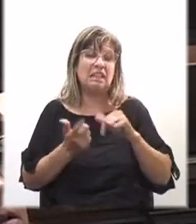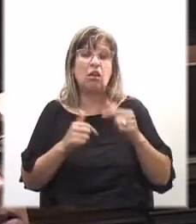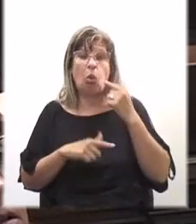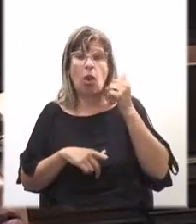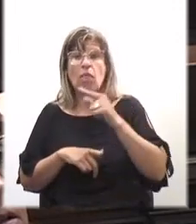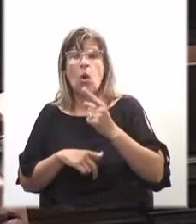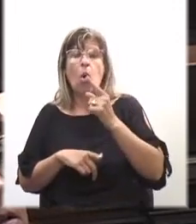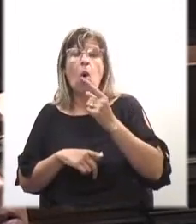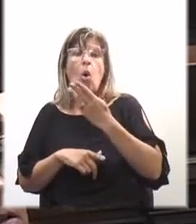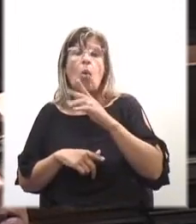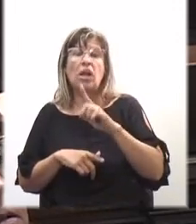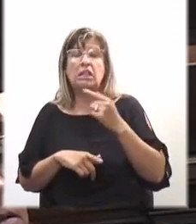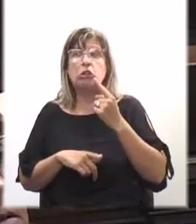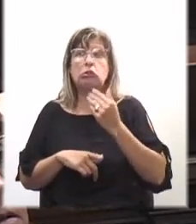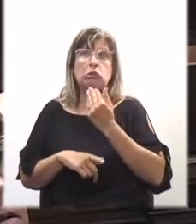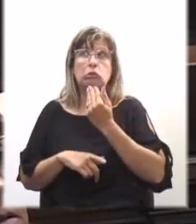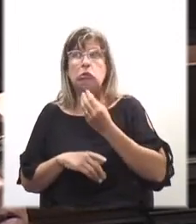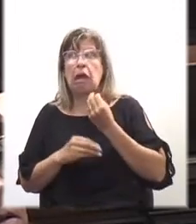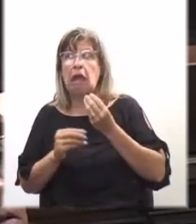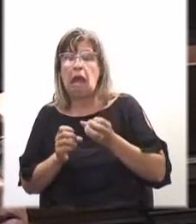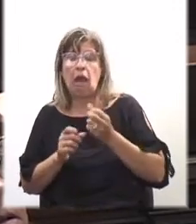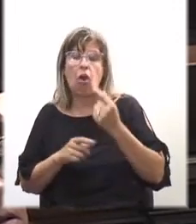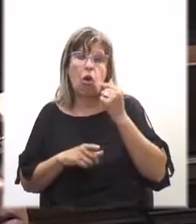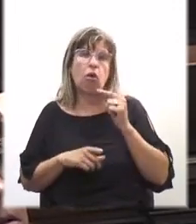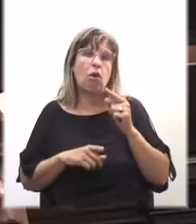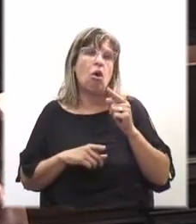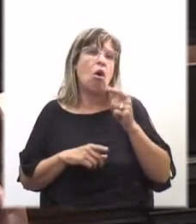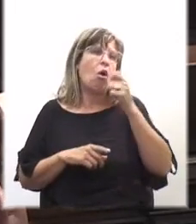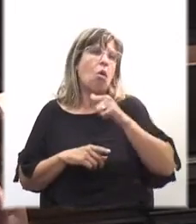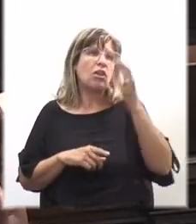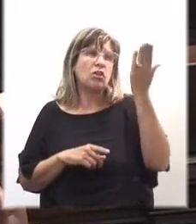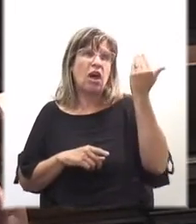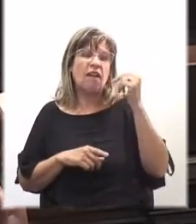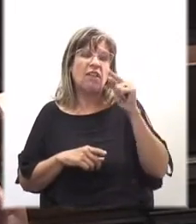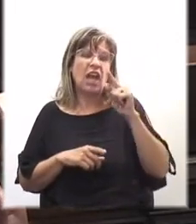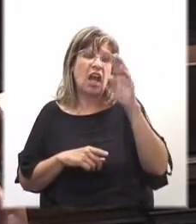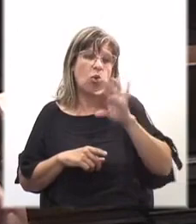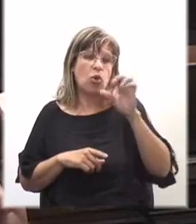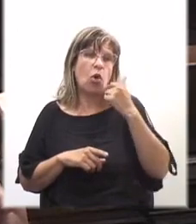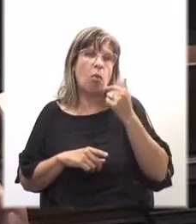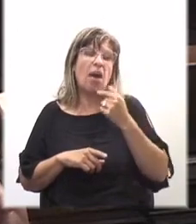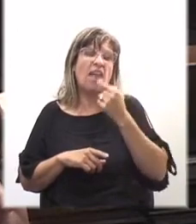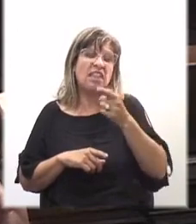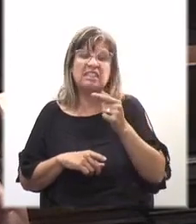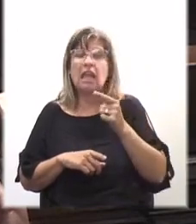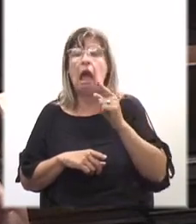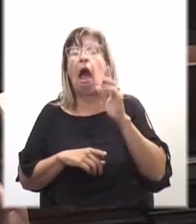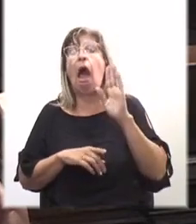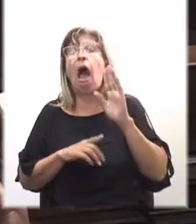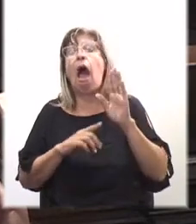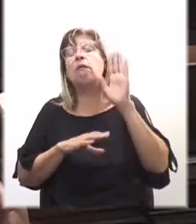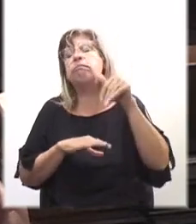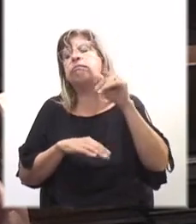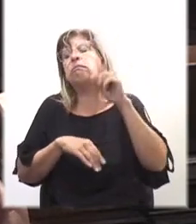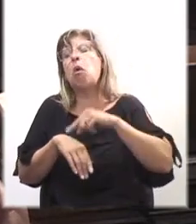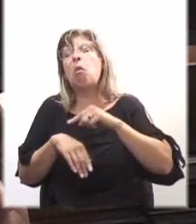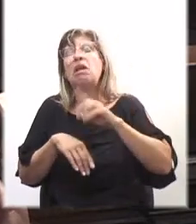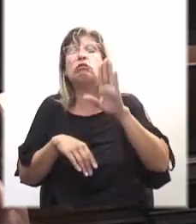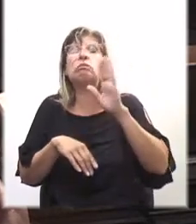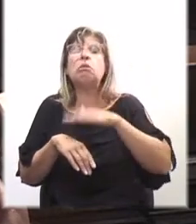cuando la vieja Europa dice en su momento se verá, y cuando ya hay países europeos como Inglaterra y